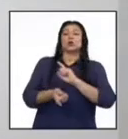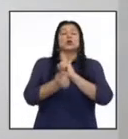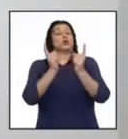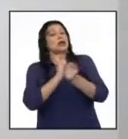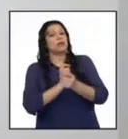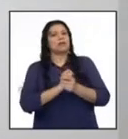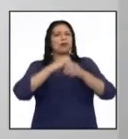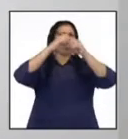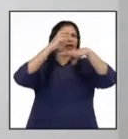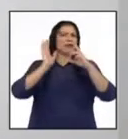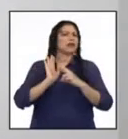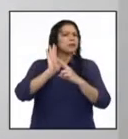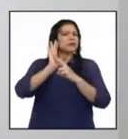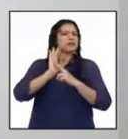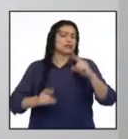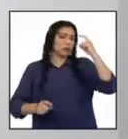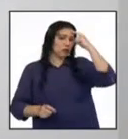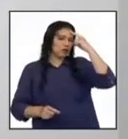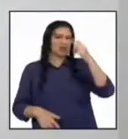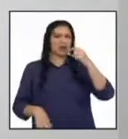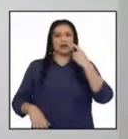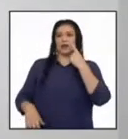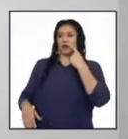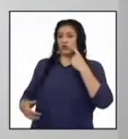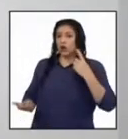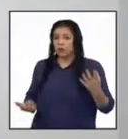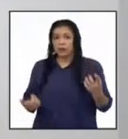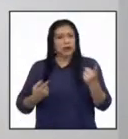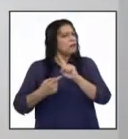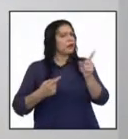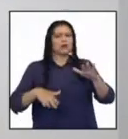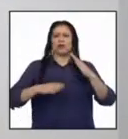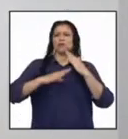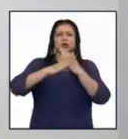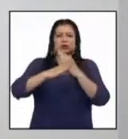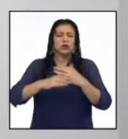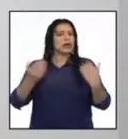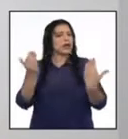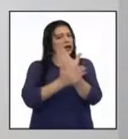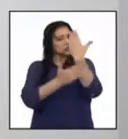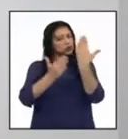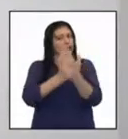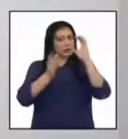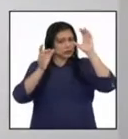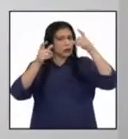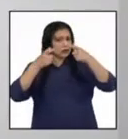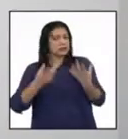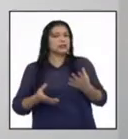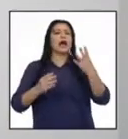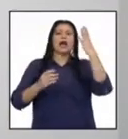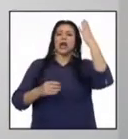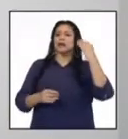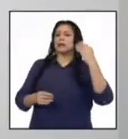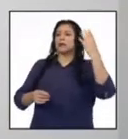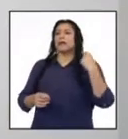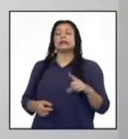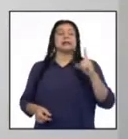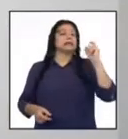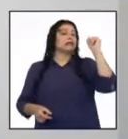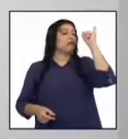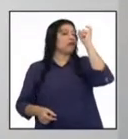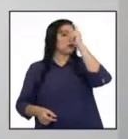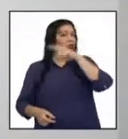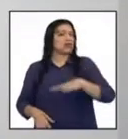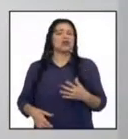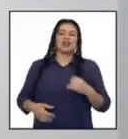de representación política masculina, pero no evitó que las nuevas parlamentarias experimenten